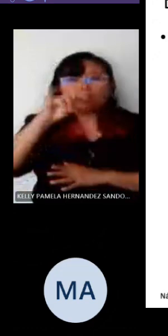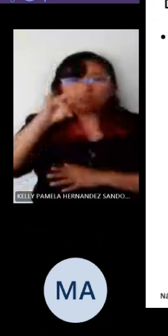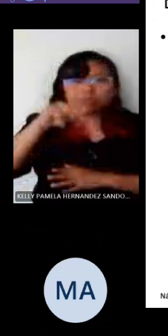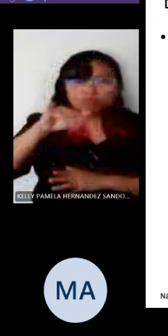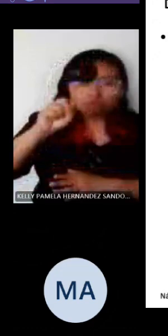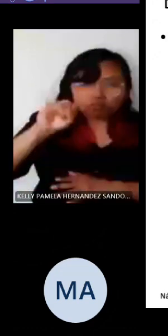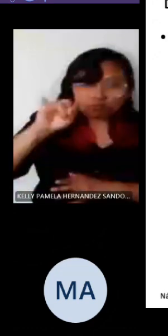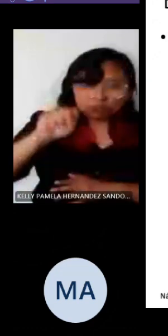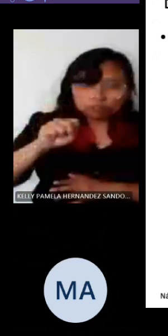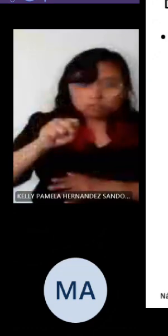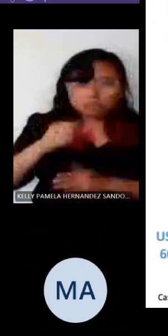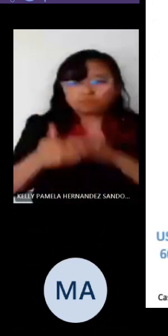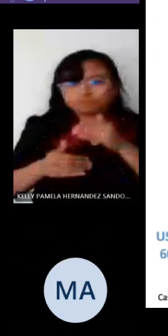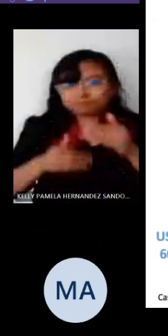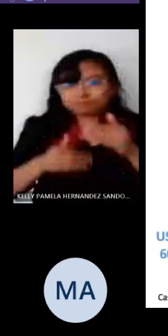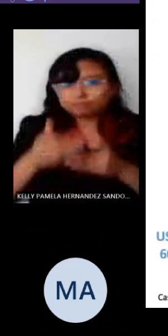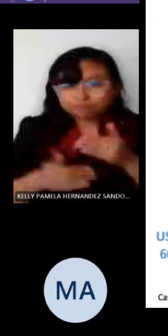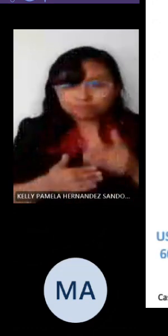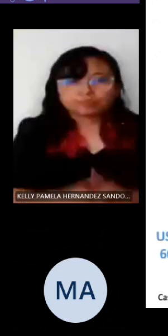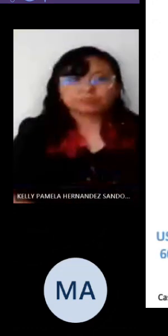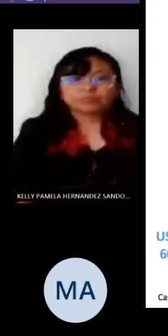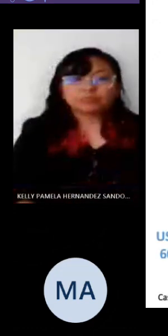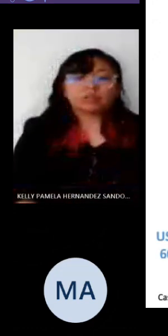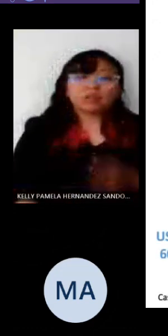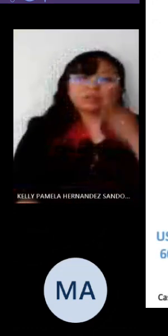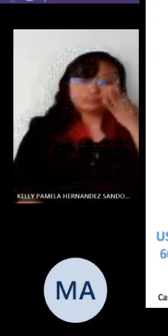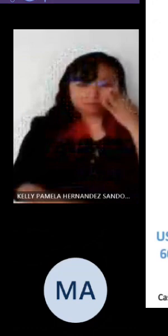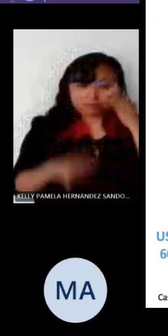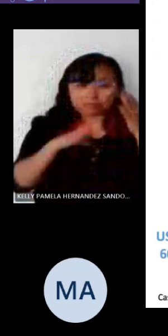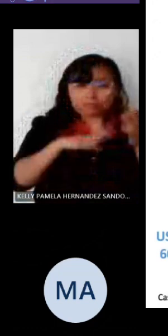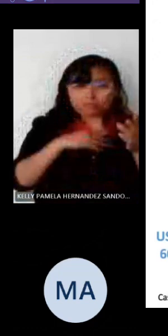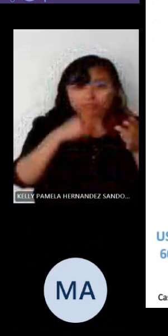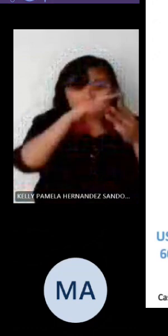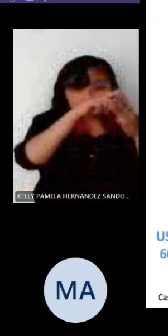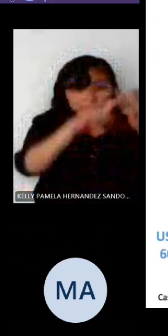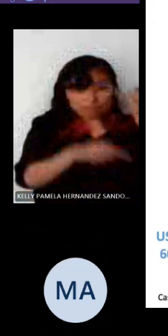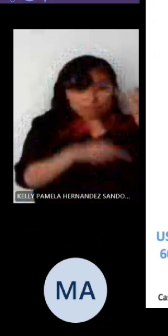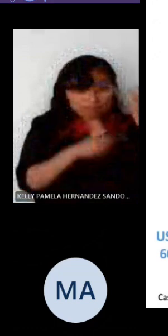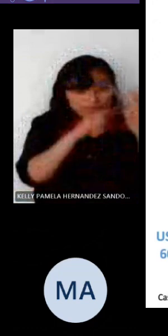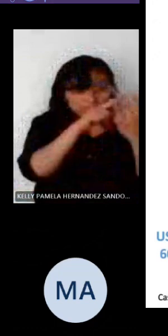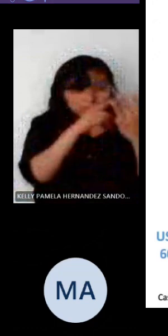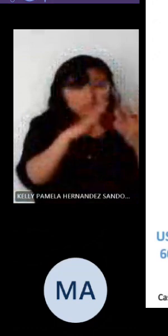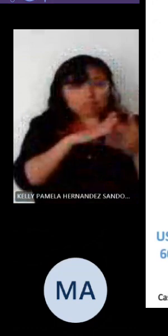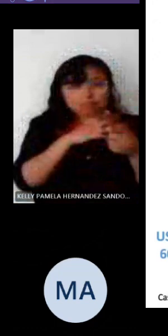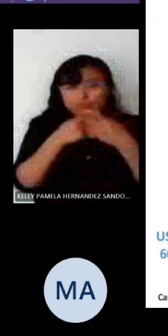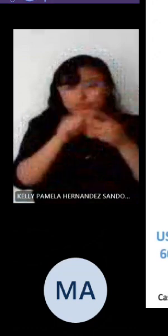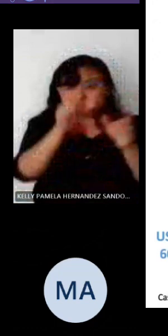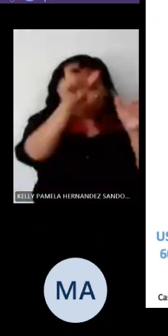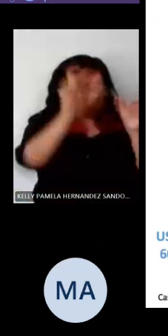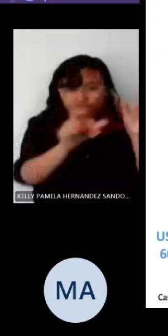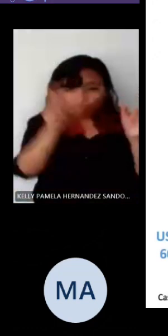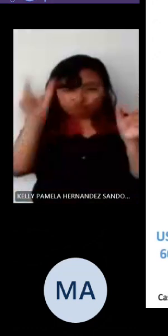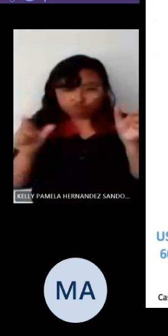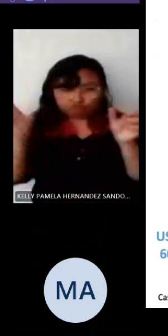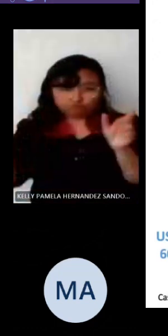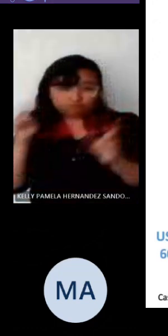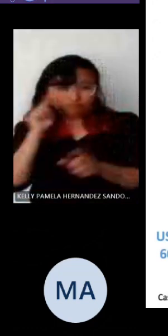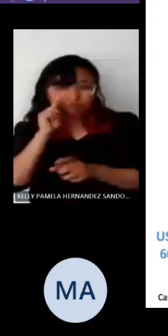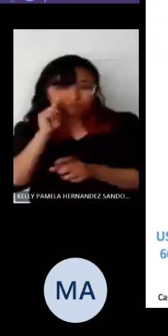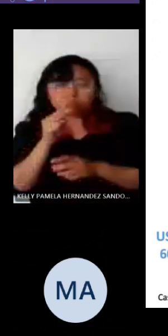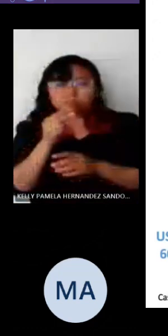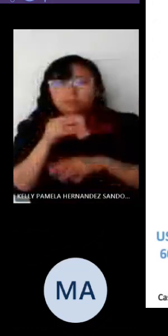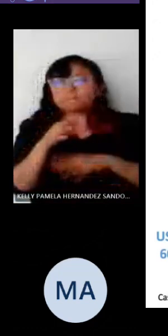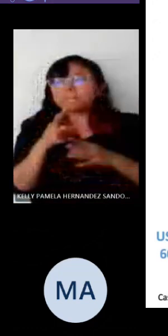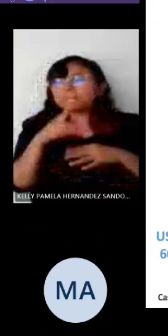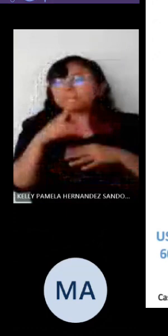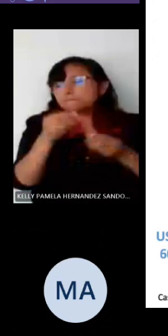variable. Entonces, dentro de la clasificación de los tipos clínicos de Usher, podemos ver que la gran mayoría se va a tratar de un Usher